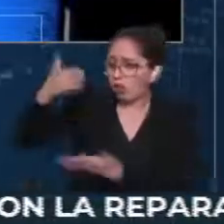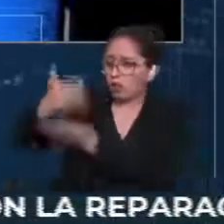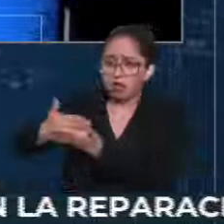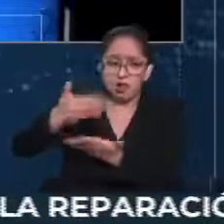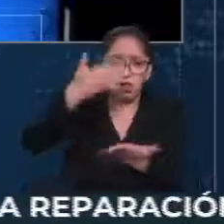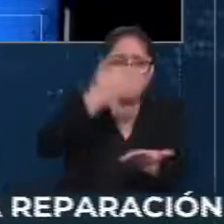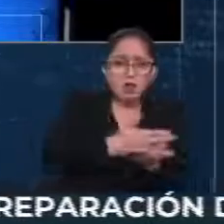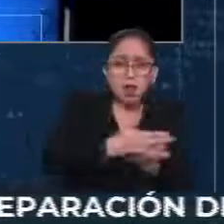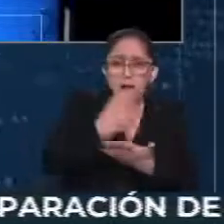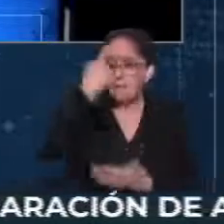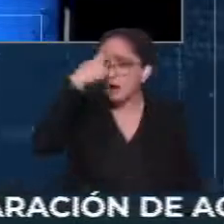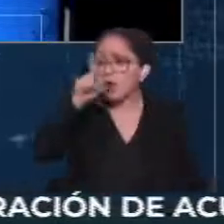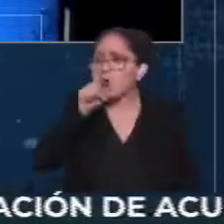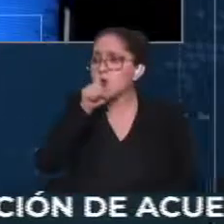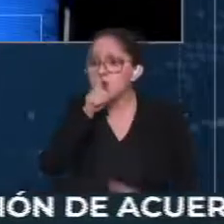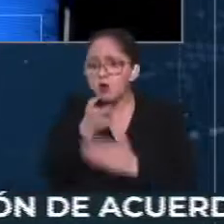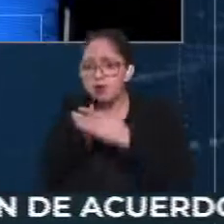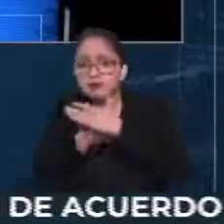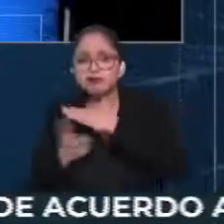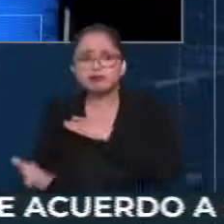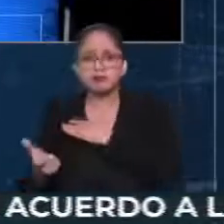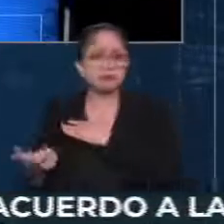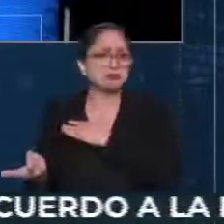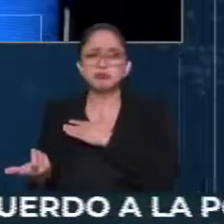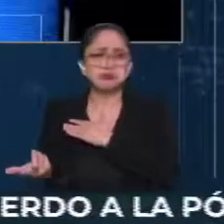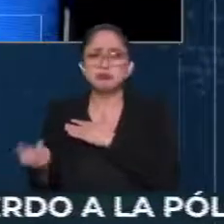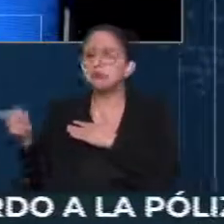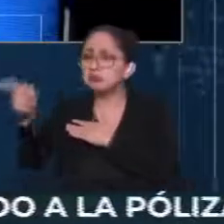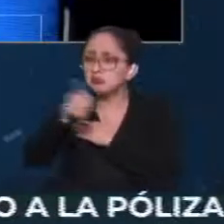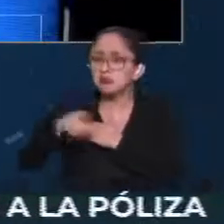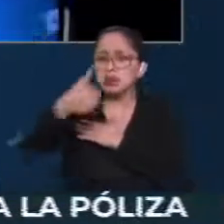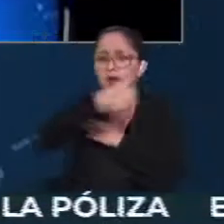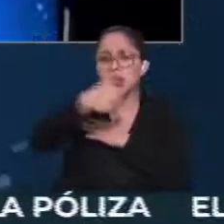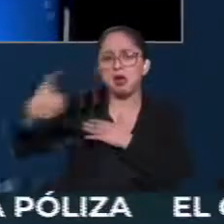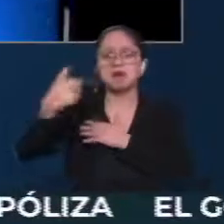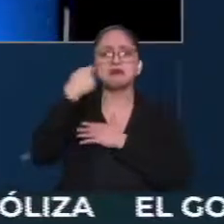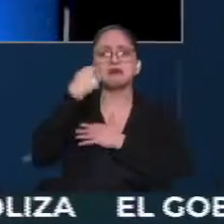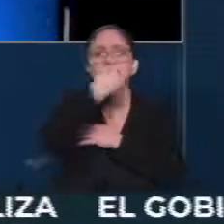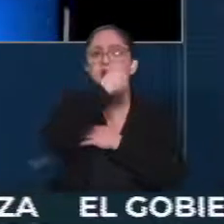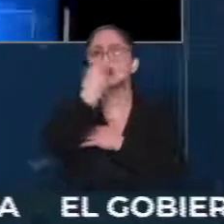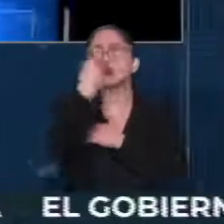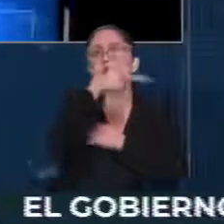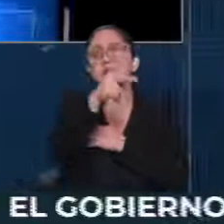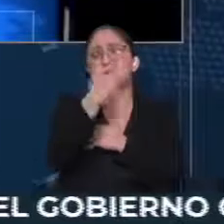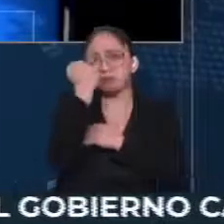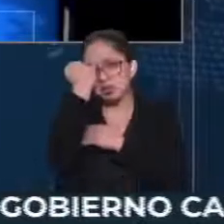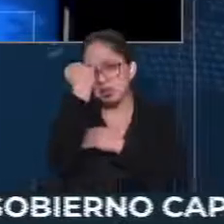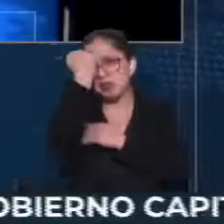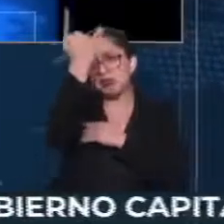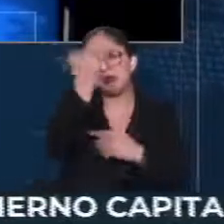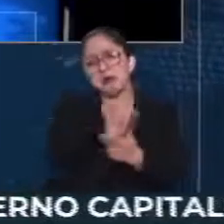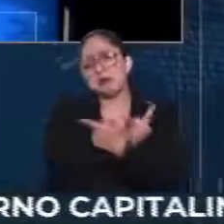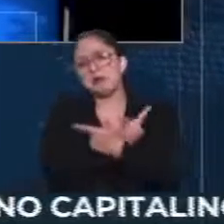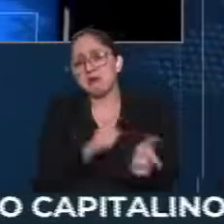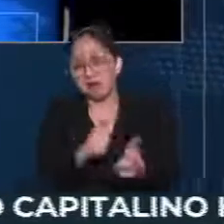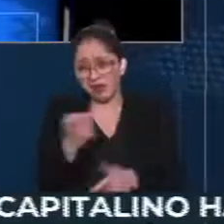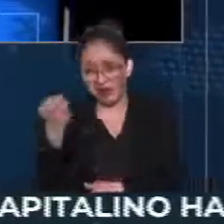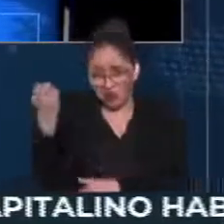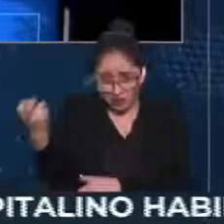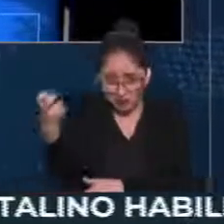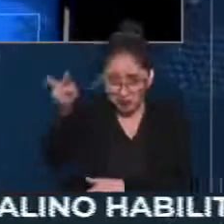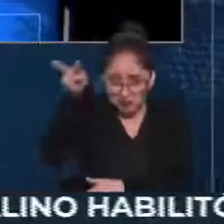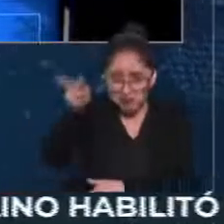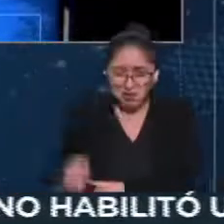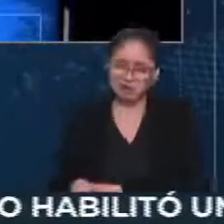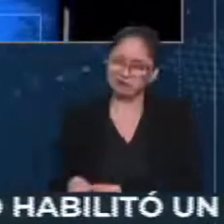dinero, y por otro lado se les está dando plena libertad para que incluso escriban cosas tan viles y tan bajas, y